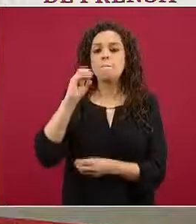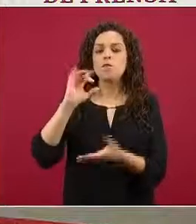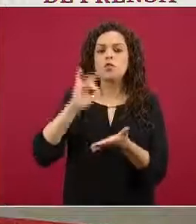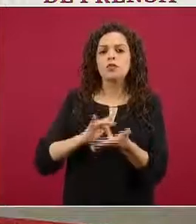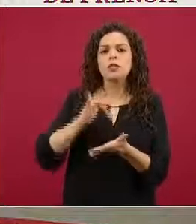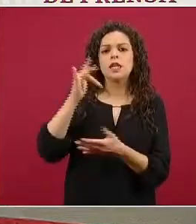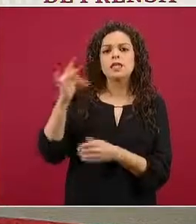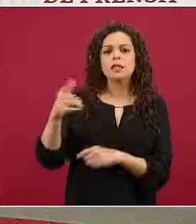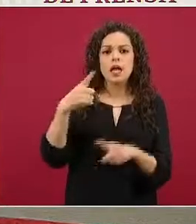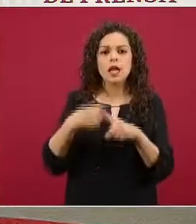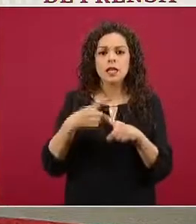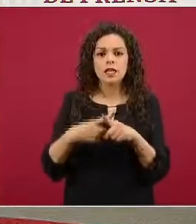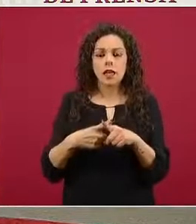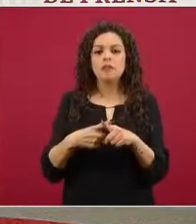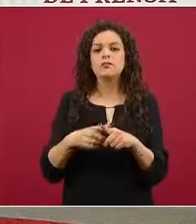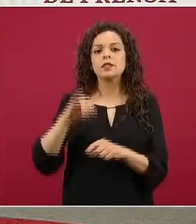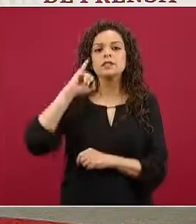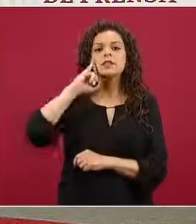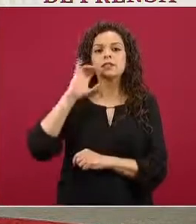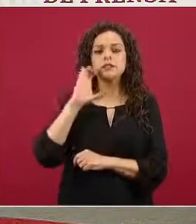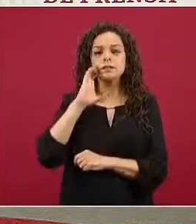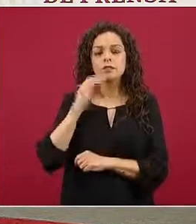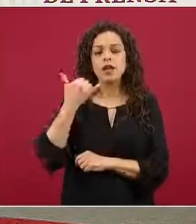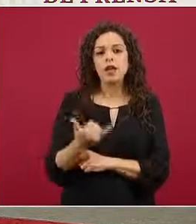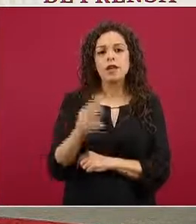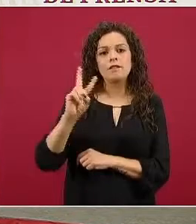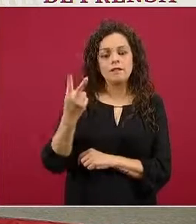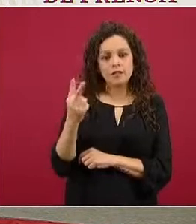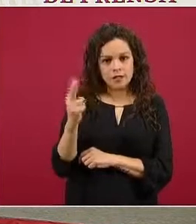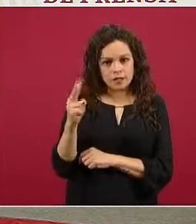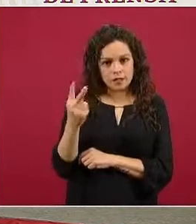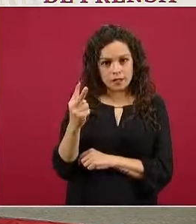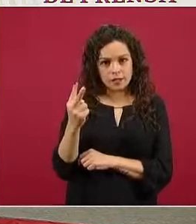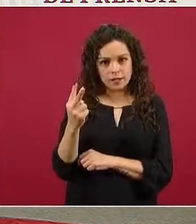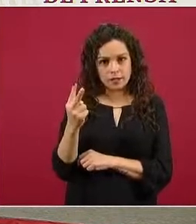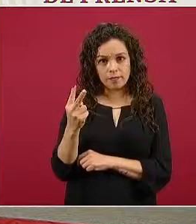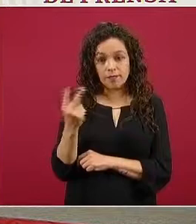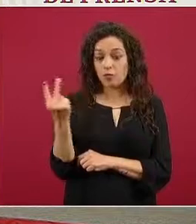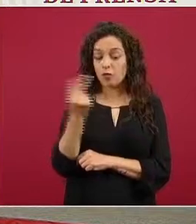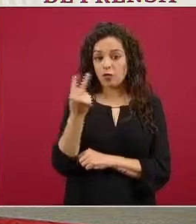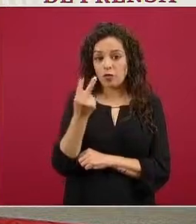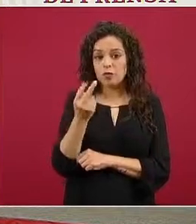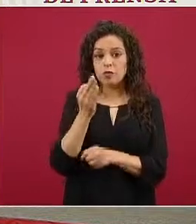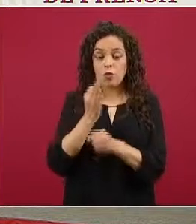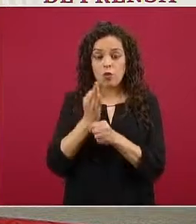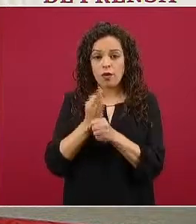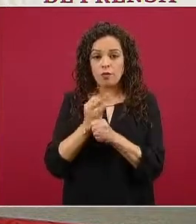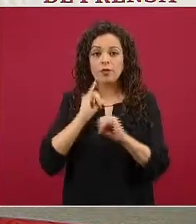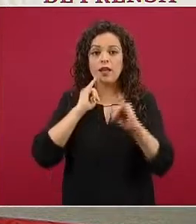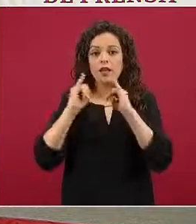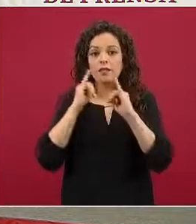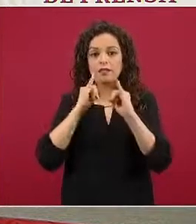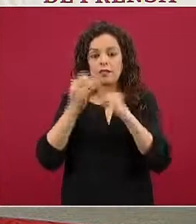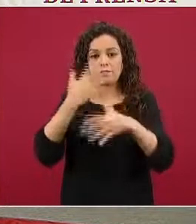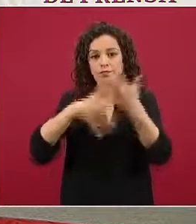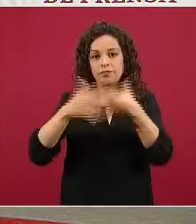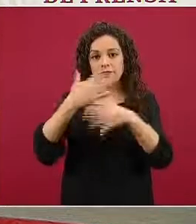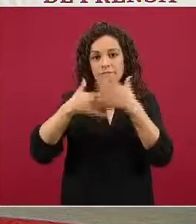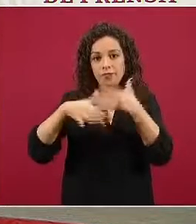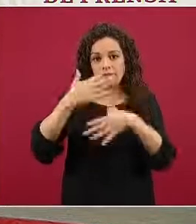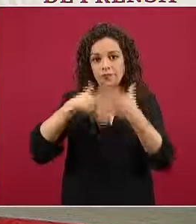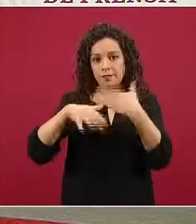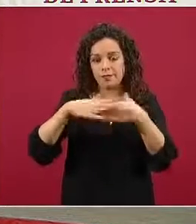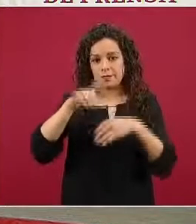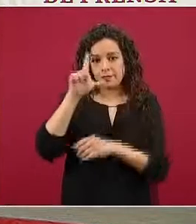Agradecemos a Isabel Breña y a Vanessa González, que son nuestras dos personas intérpretes de lengua de señas